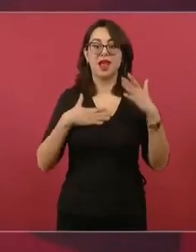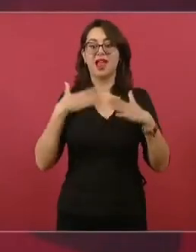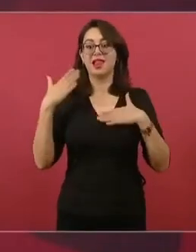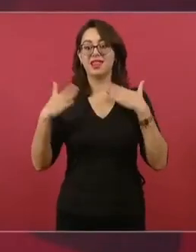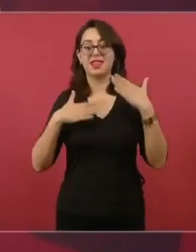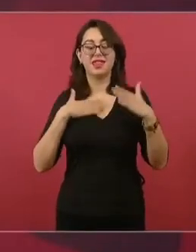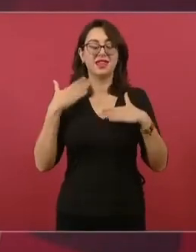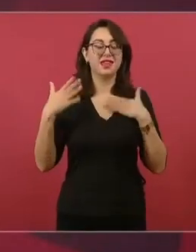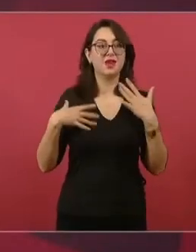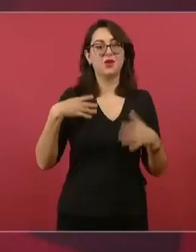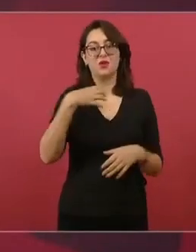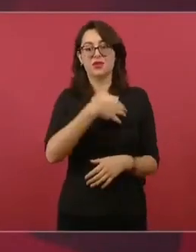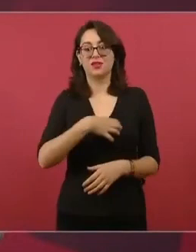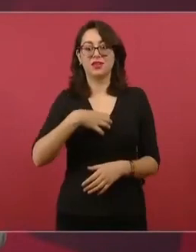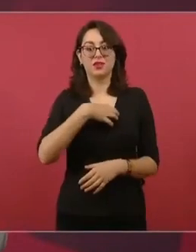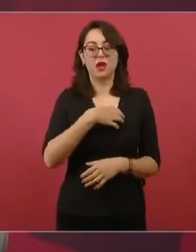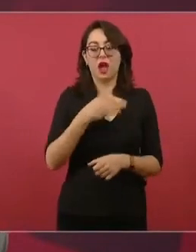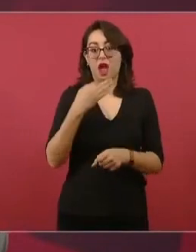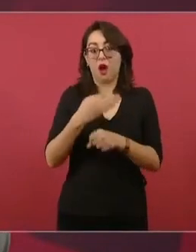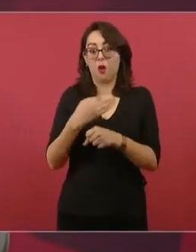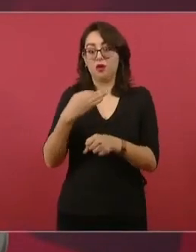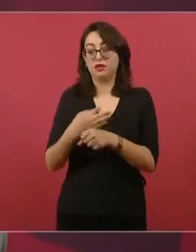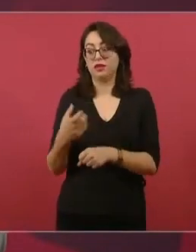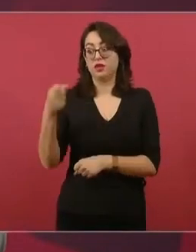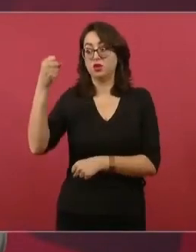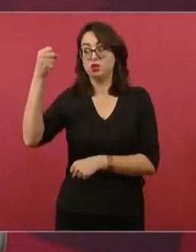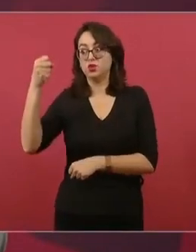Acá nosotros nos estamos construyendo,